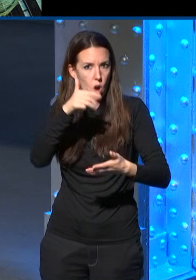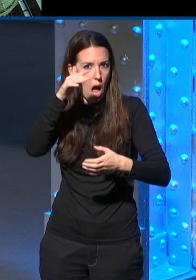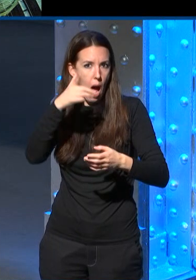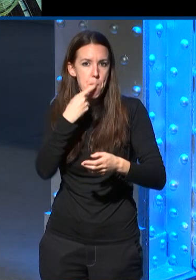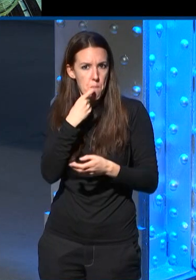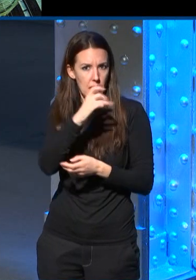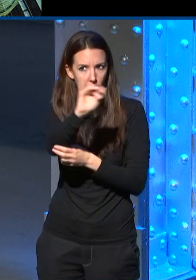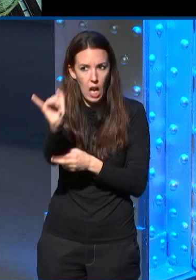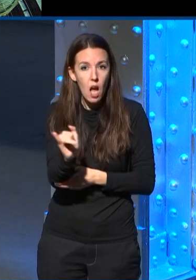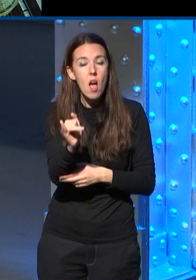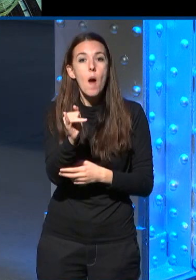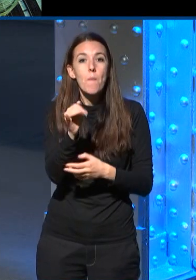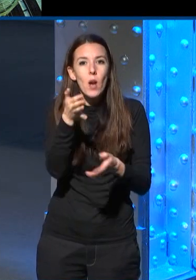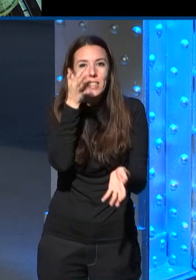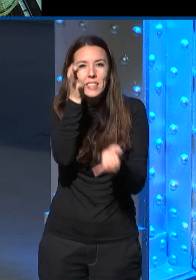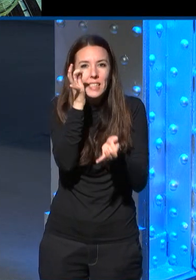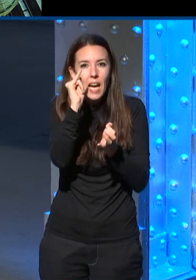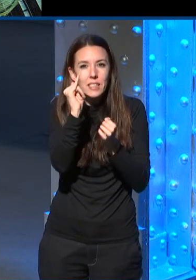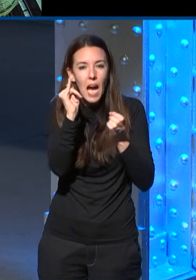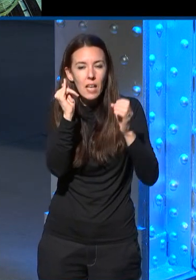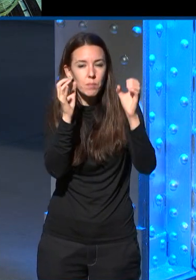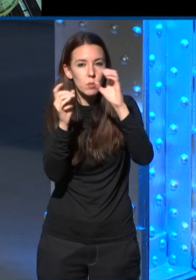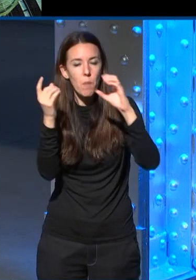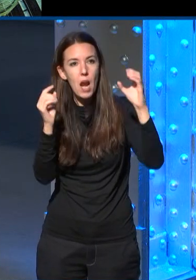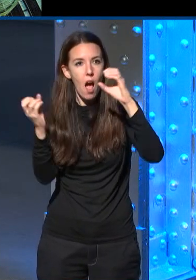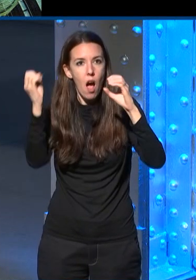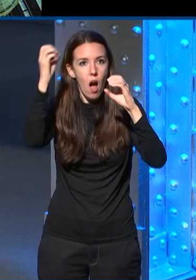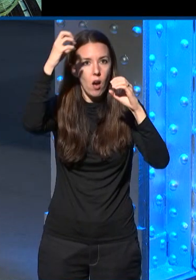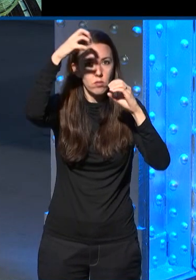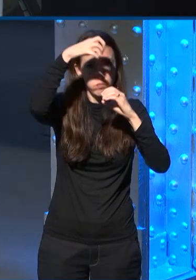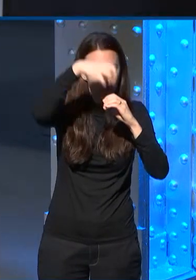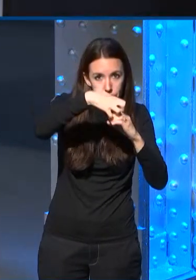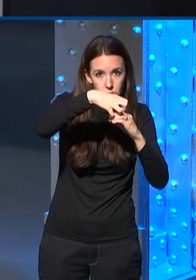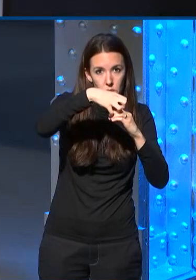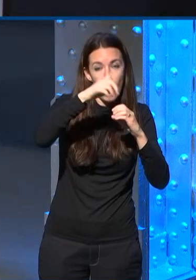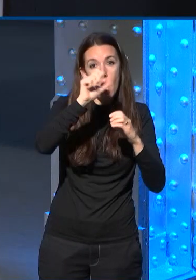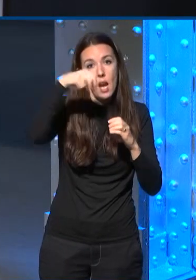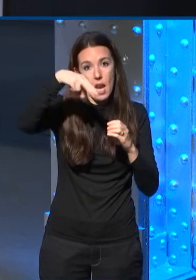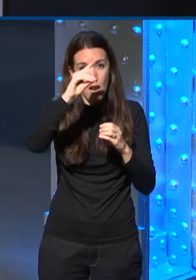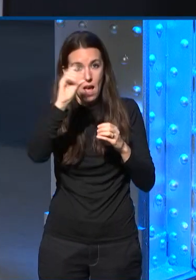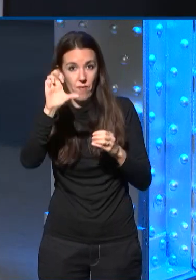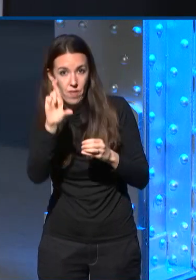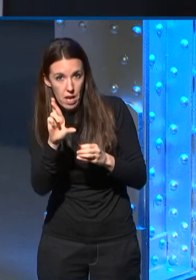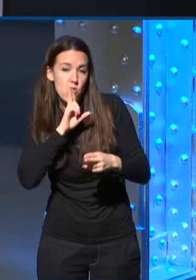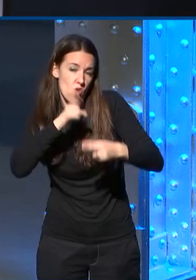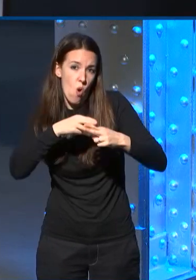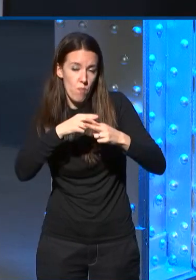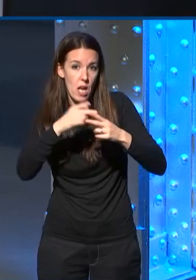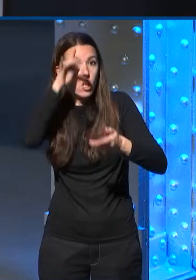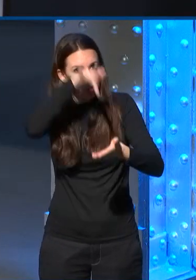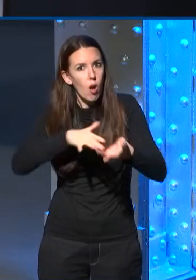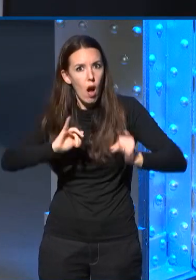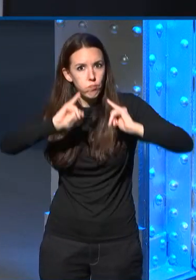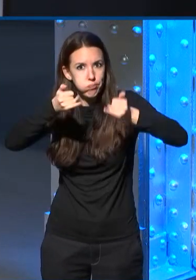detalle es que tenía además una cápsula de aterrizaje, un lander. No me voy a entretener porque luego hablaremos específicamente de él. Este lander llegó a Marte, llegó a